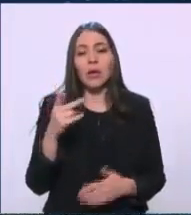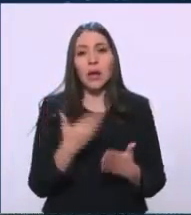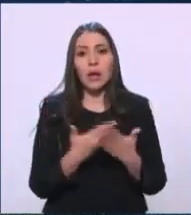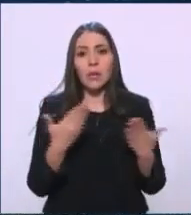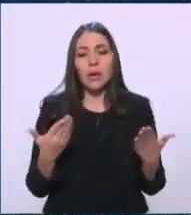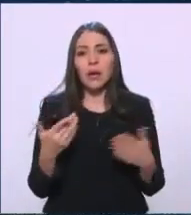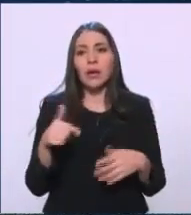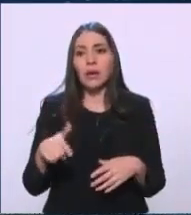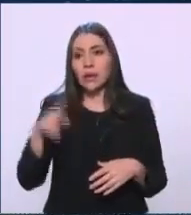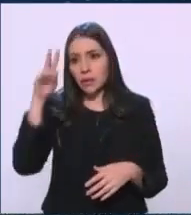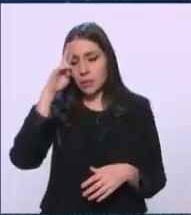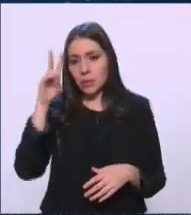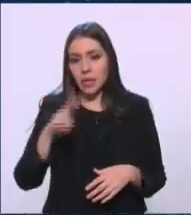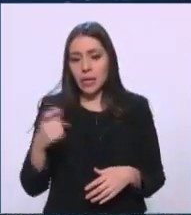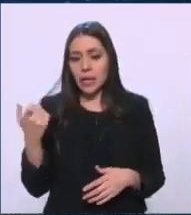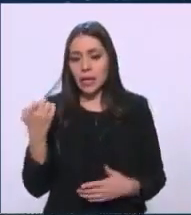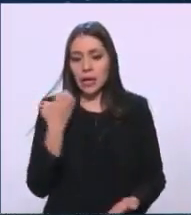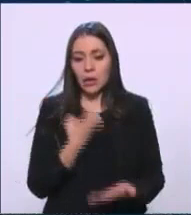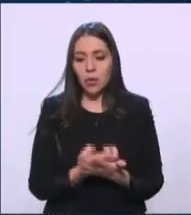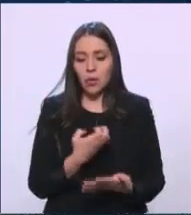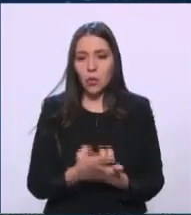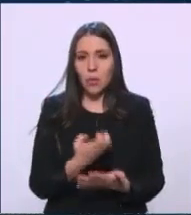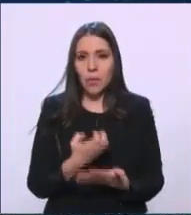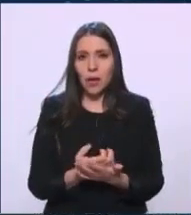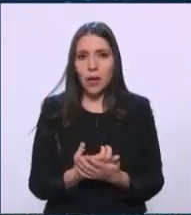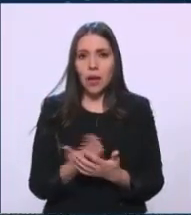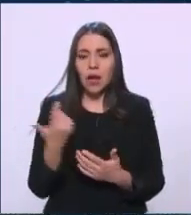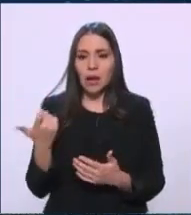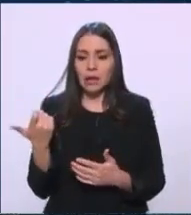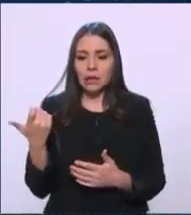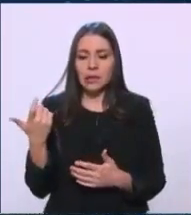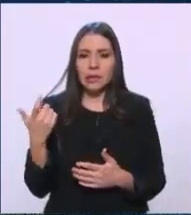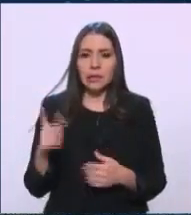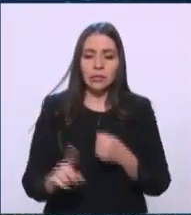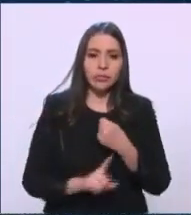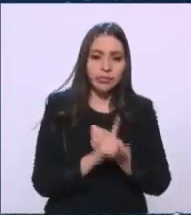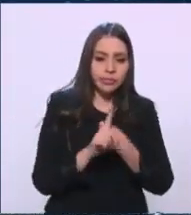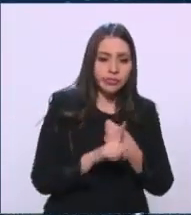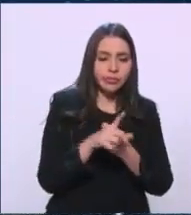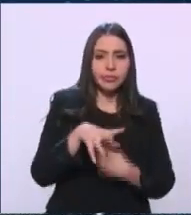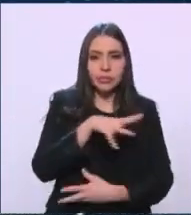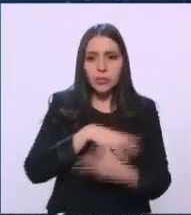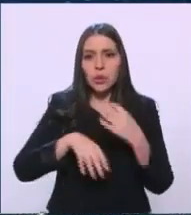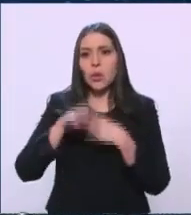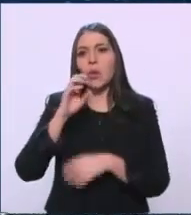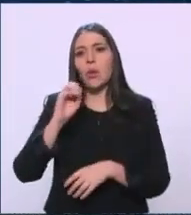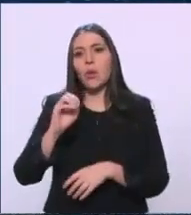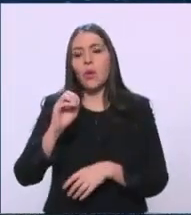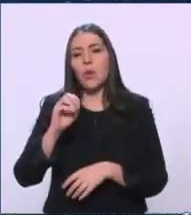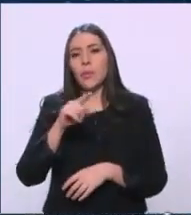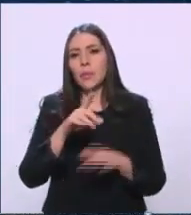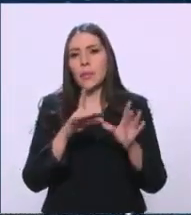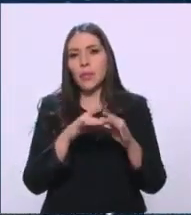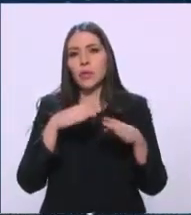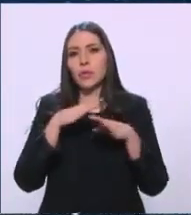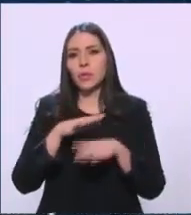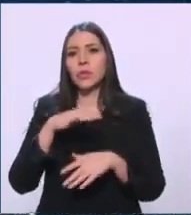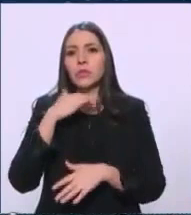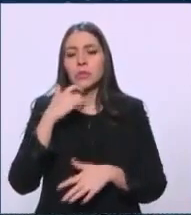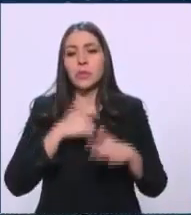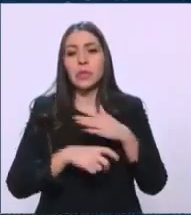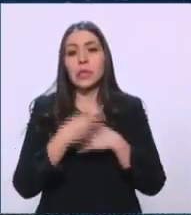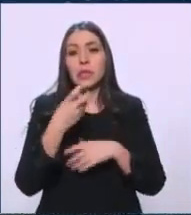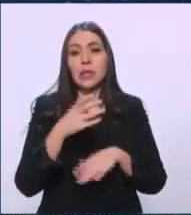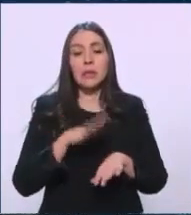afectación de la economía o lo que él está escalando en temas de corrupción, no pasa a ser